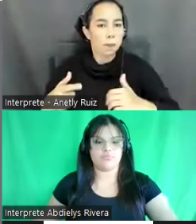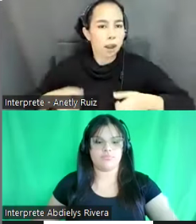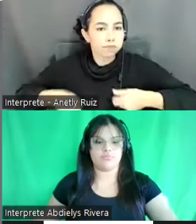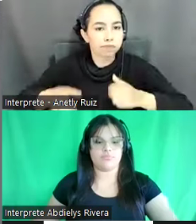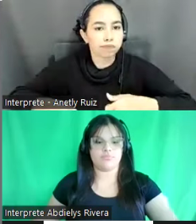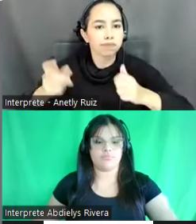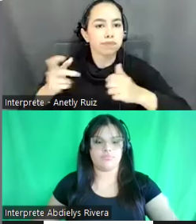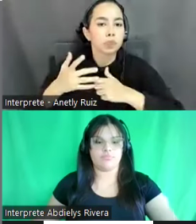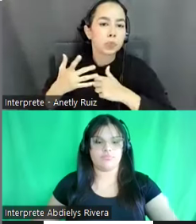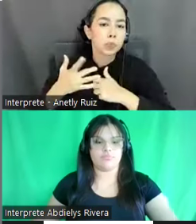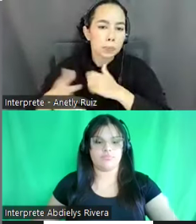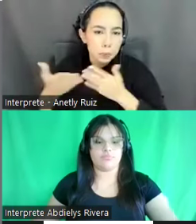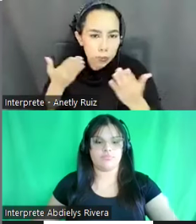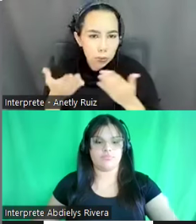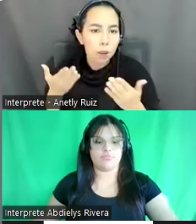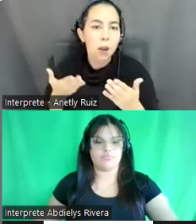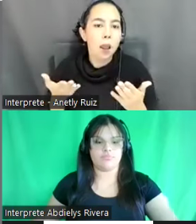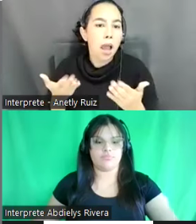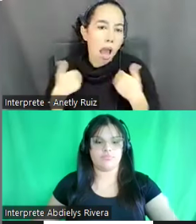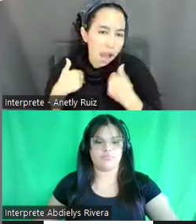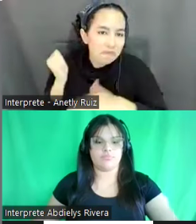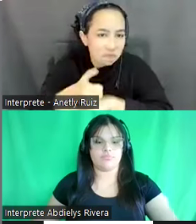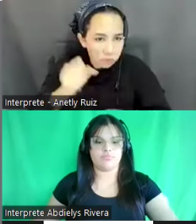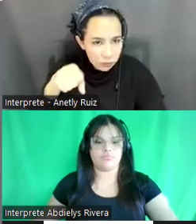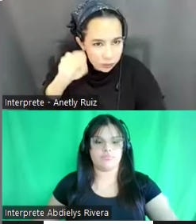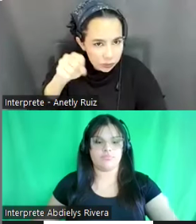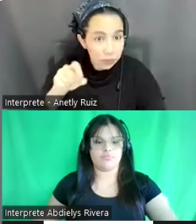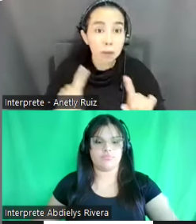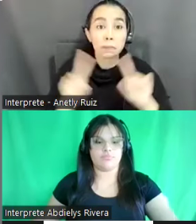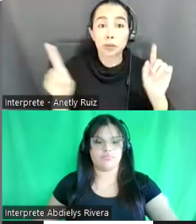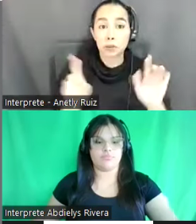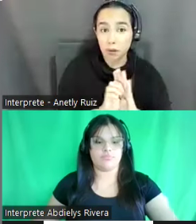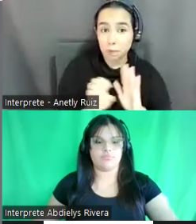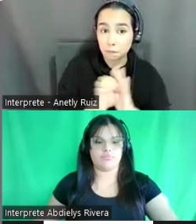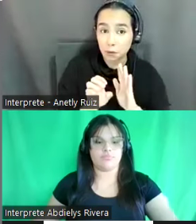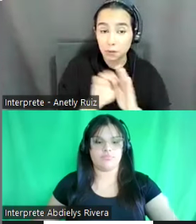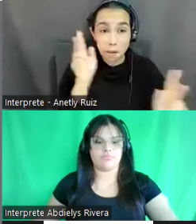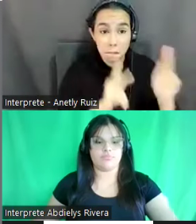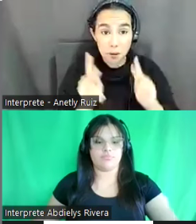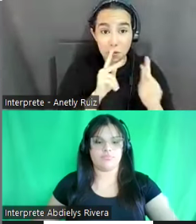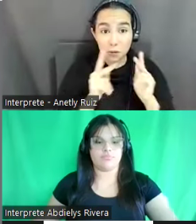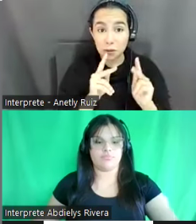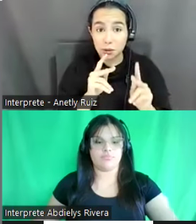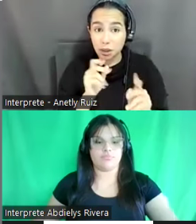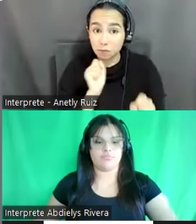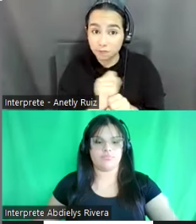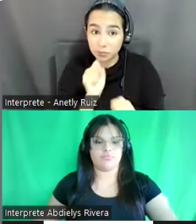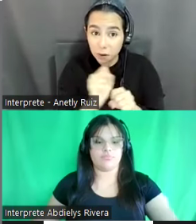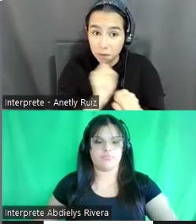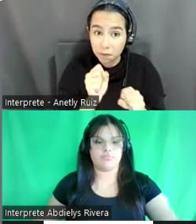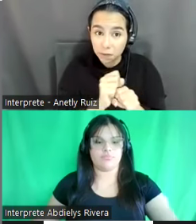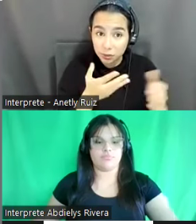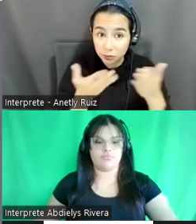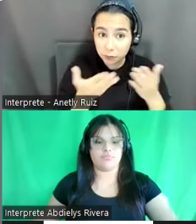servicios, todavía existen áreas como la capacitación del personal médico a personas con discapacidad,